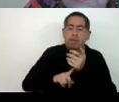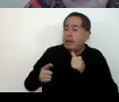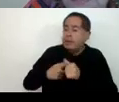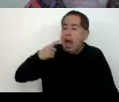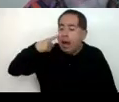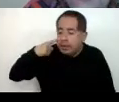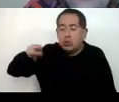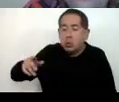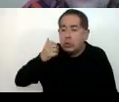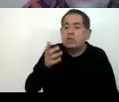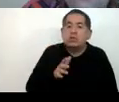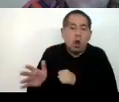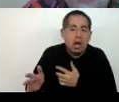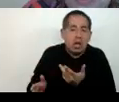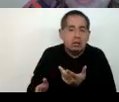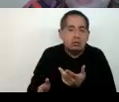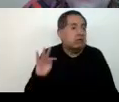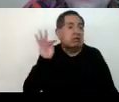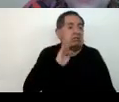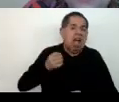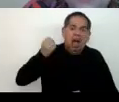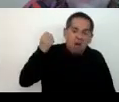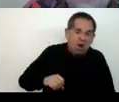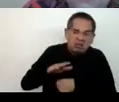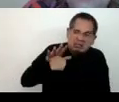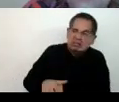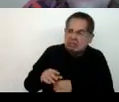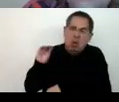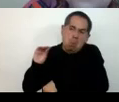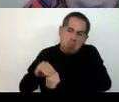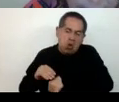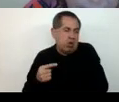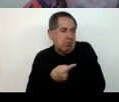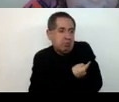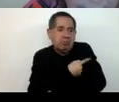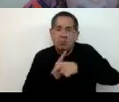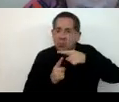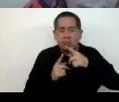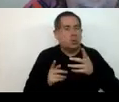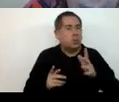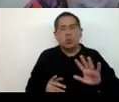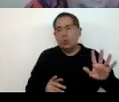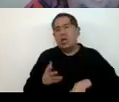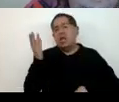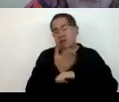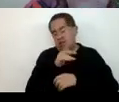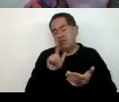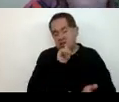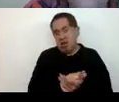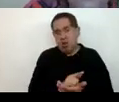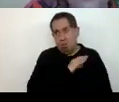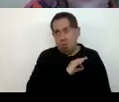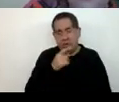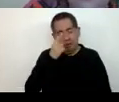paciente, porque si no, sí se podría, sí se podrían tener acciones legales en contra de